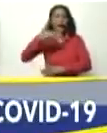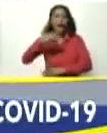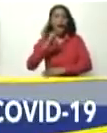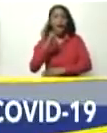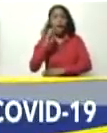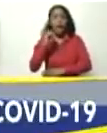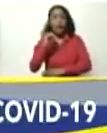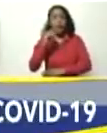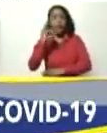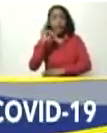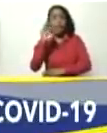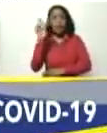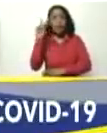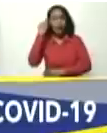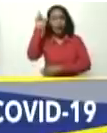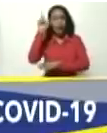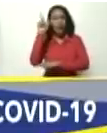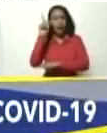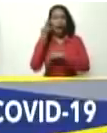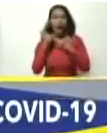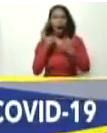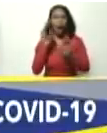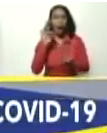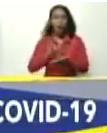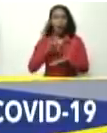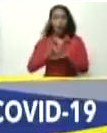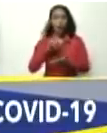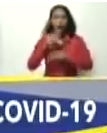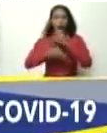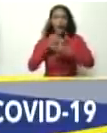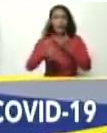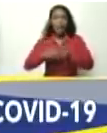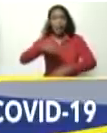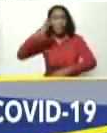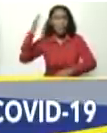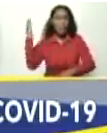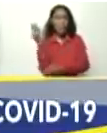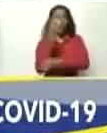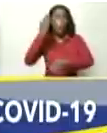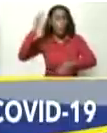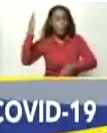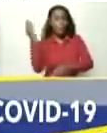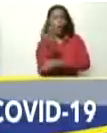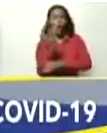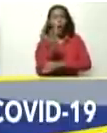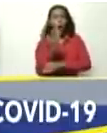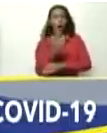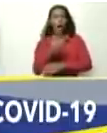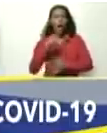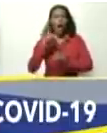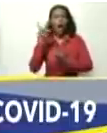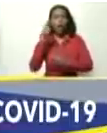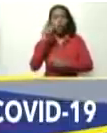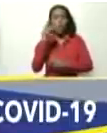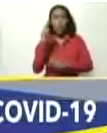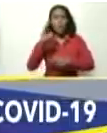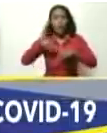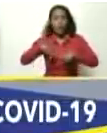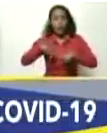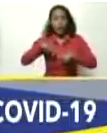Lara. Y ahora le tocó darle una pela, la mamá de las pelas, a Tomás Guanipa en